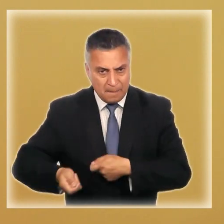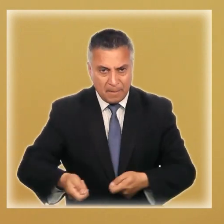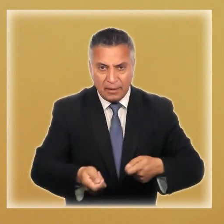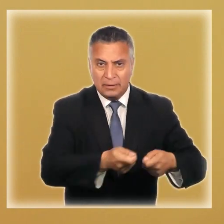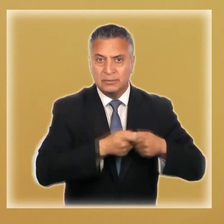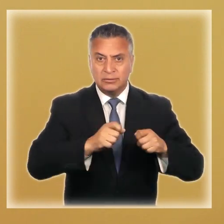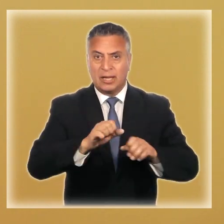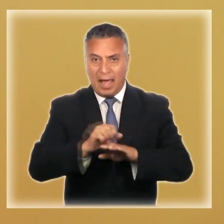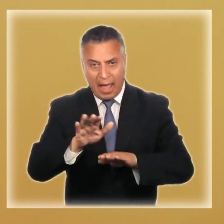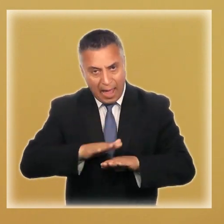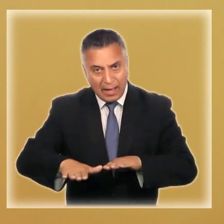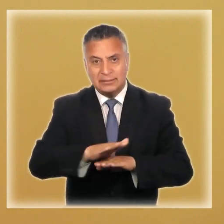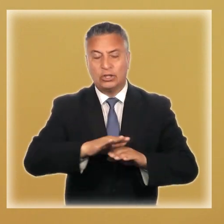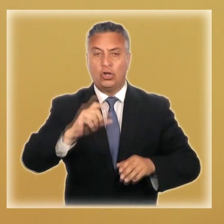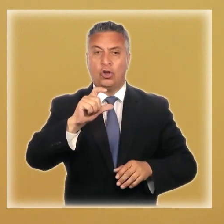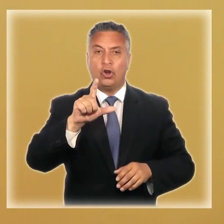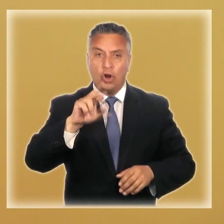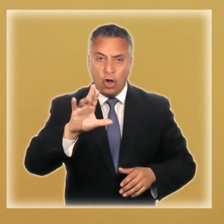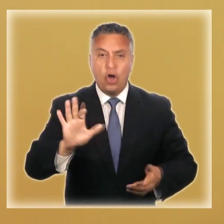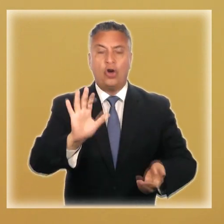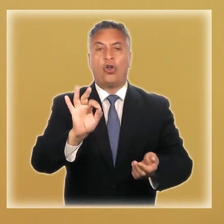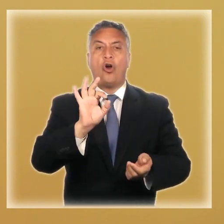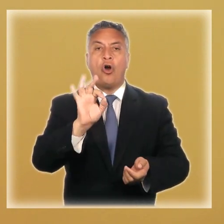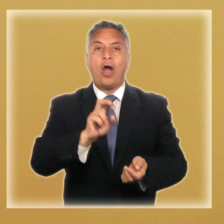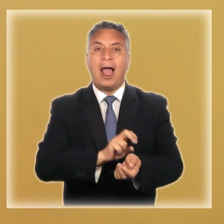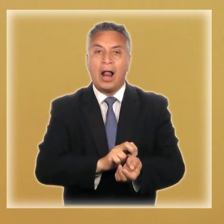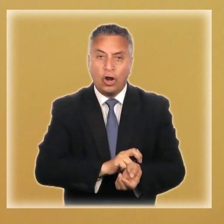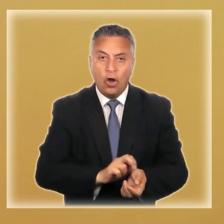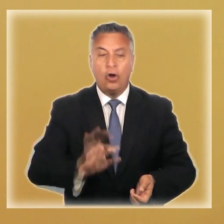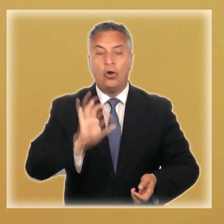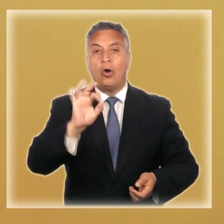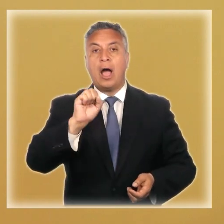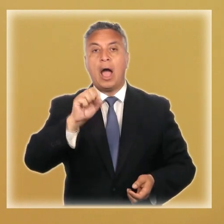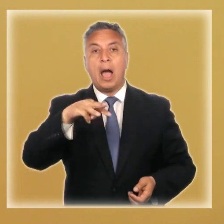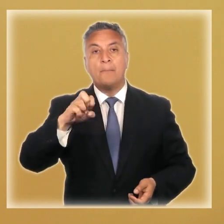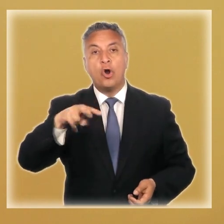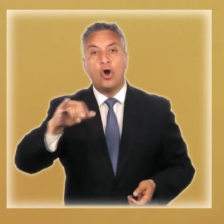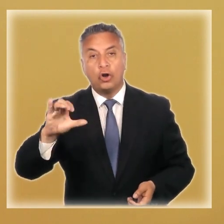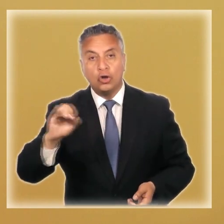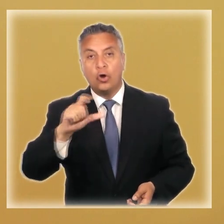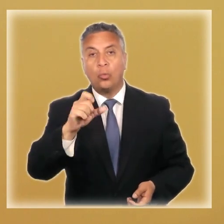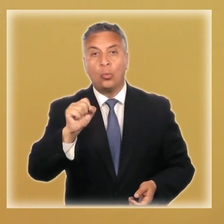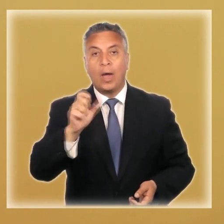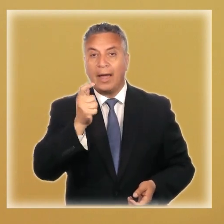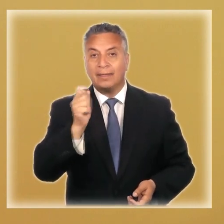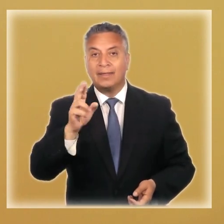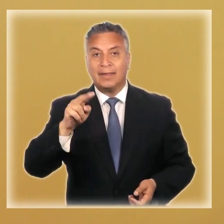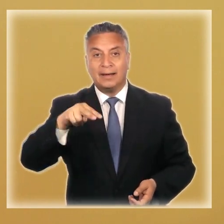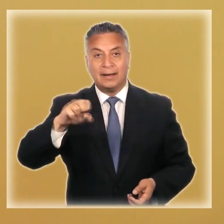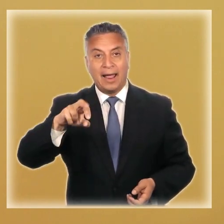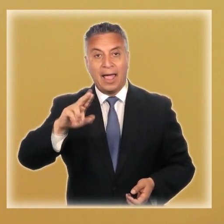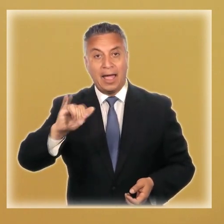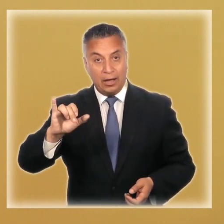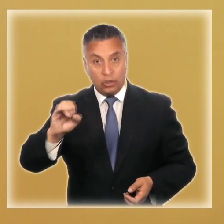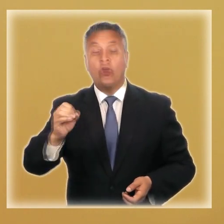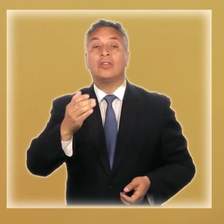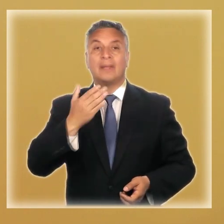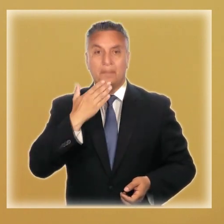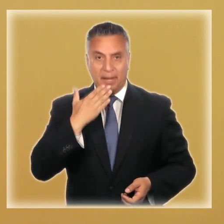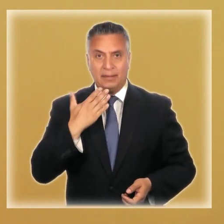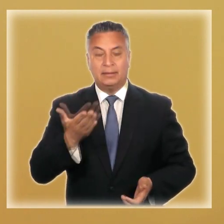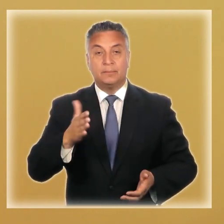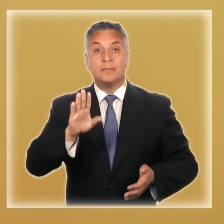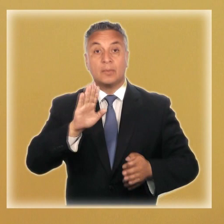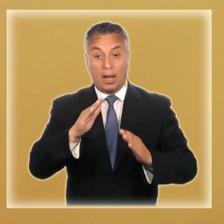higiene con soluciones ya sea con cloro, alcohol o amonio cuaternario, pero el simple hecho de mantener una casa limpia